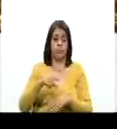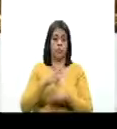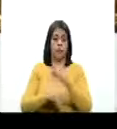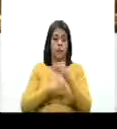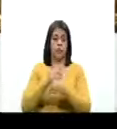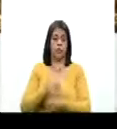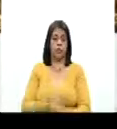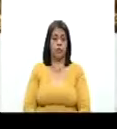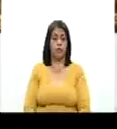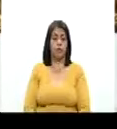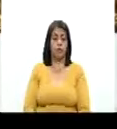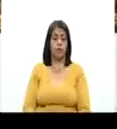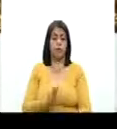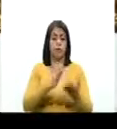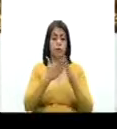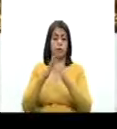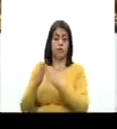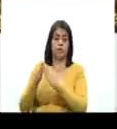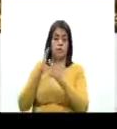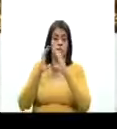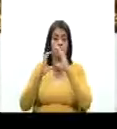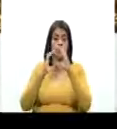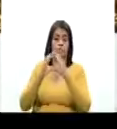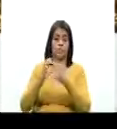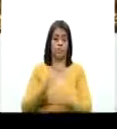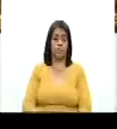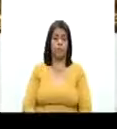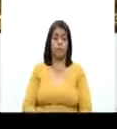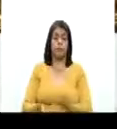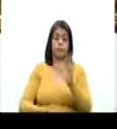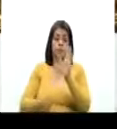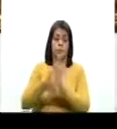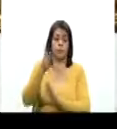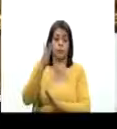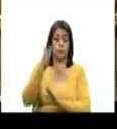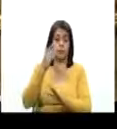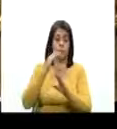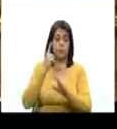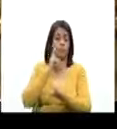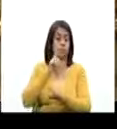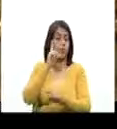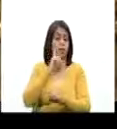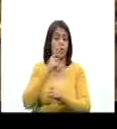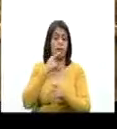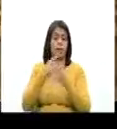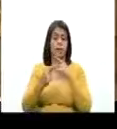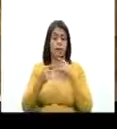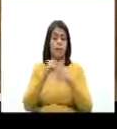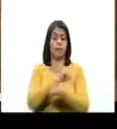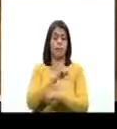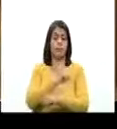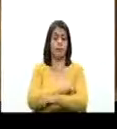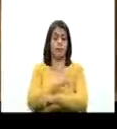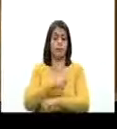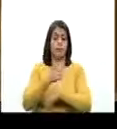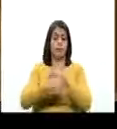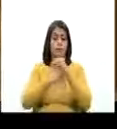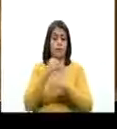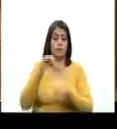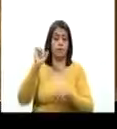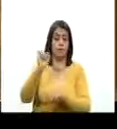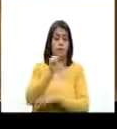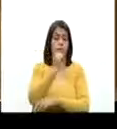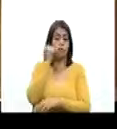tener a sus comunicadores digitales, tienen que salir a desmentir las fake news, salir a combatir